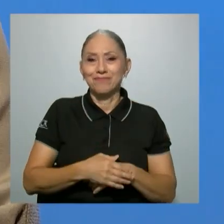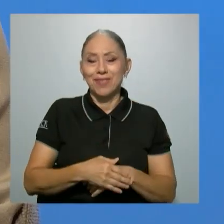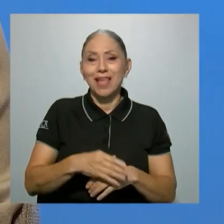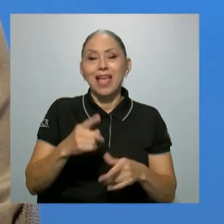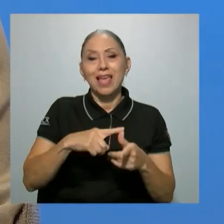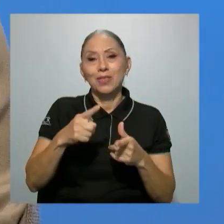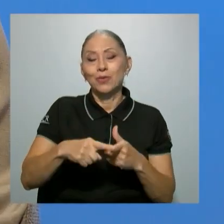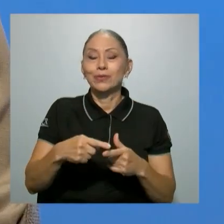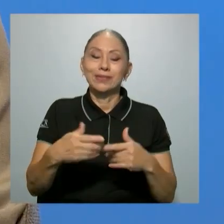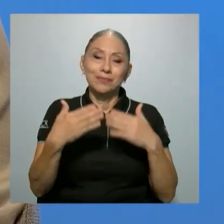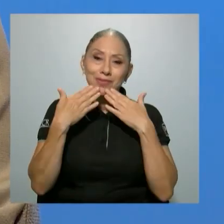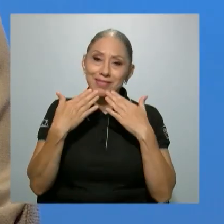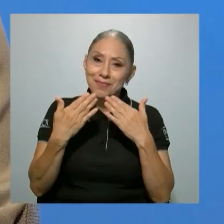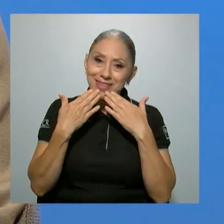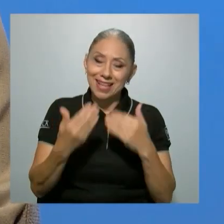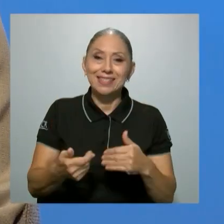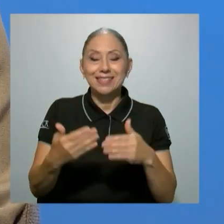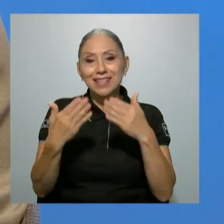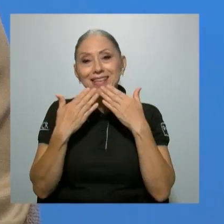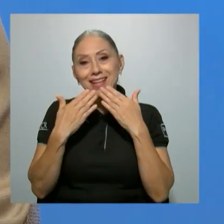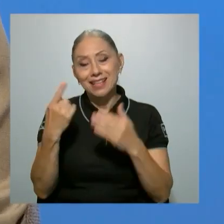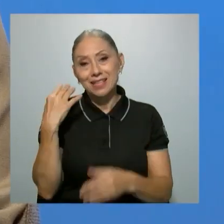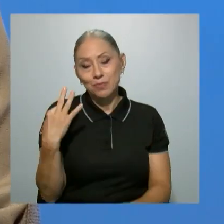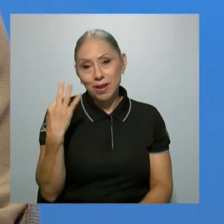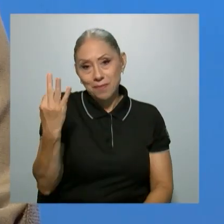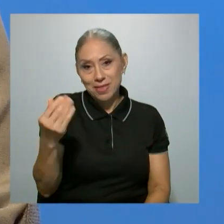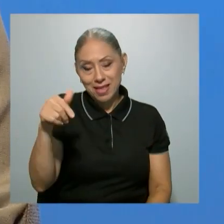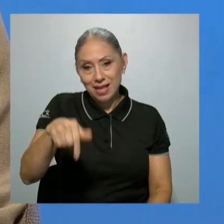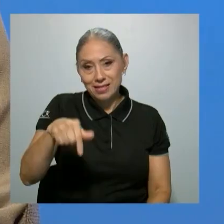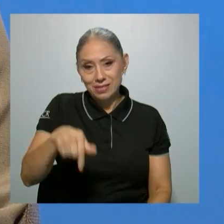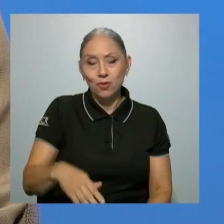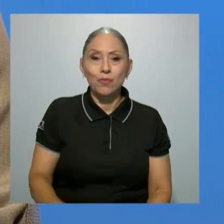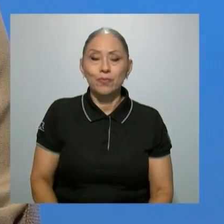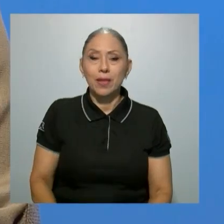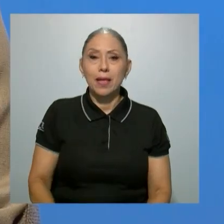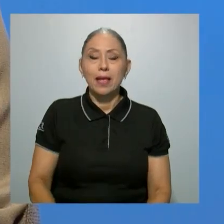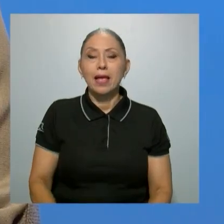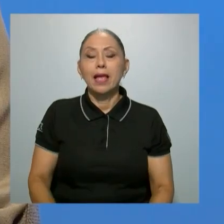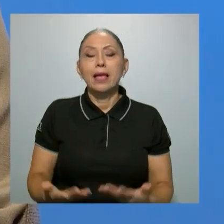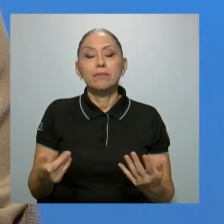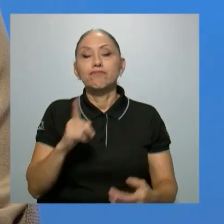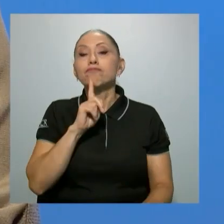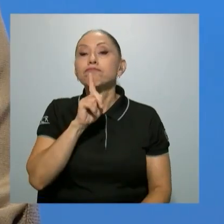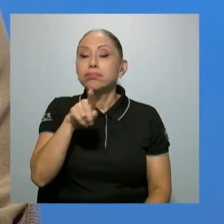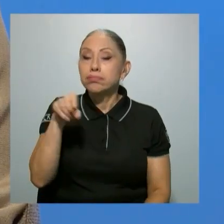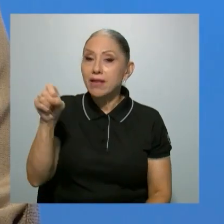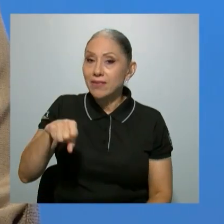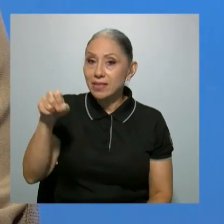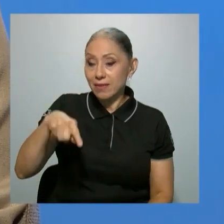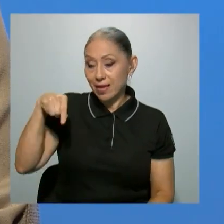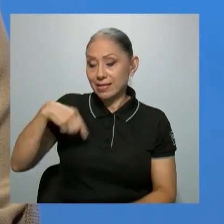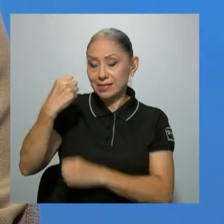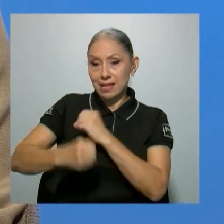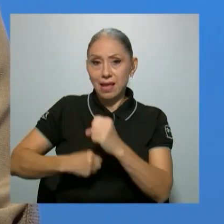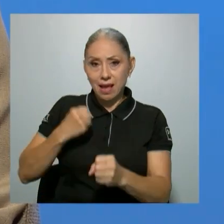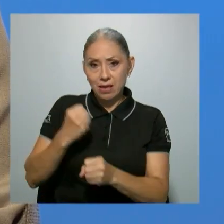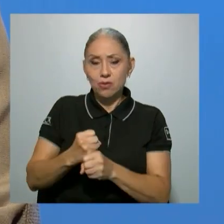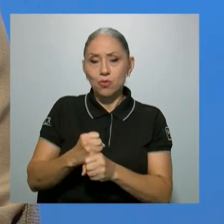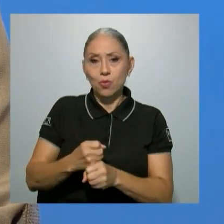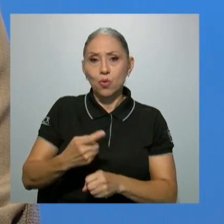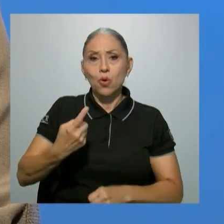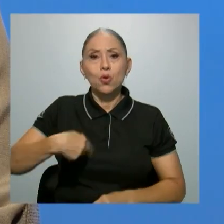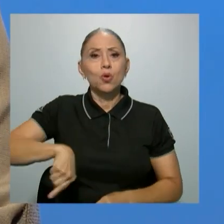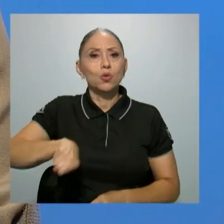Entonces, muchísimas gracias, y muchas gracias por la invitación para ahondar. Efectivamente, este año tuvimos